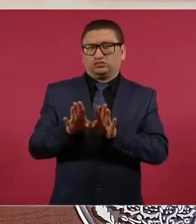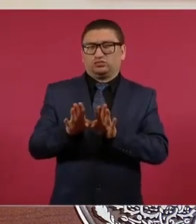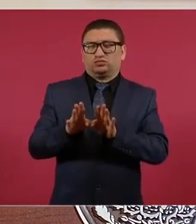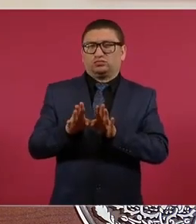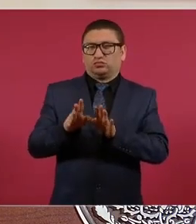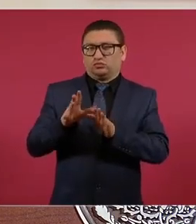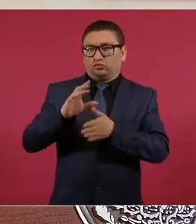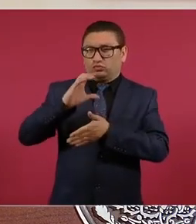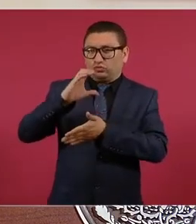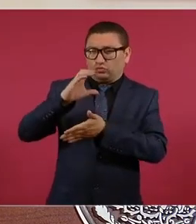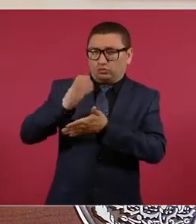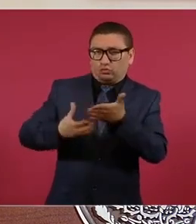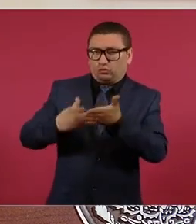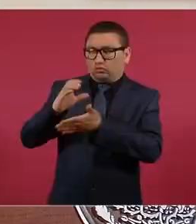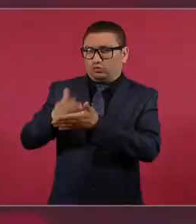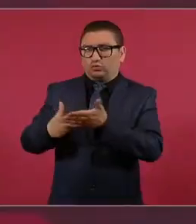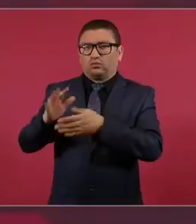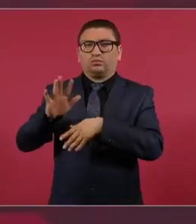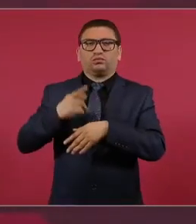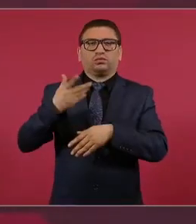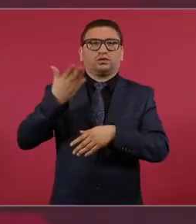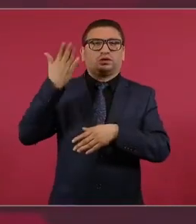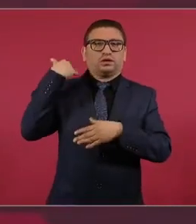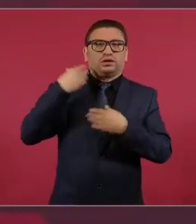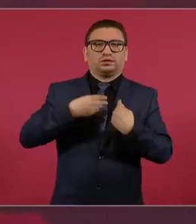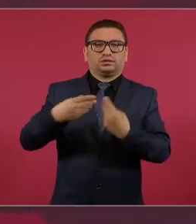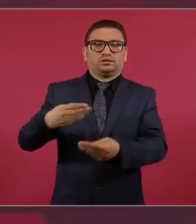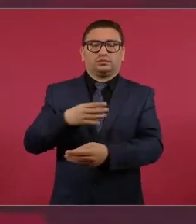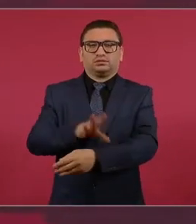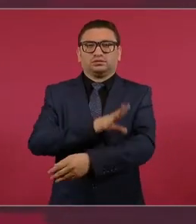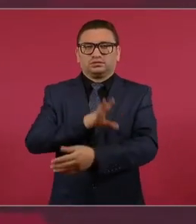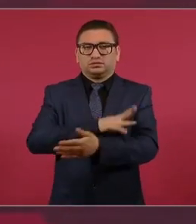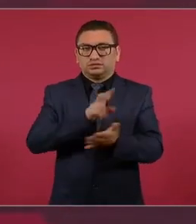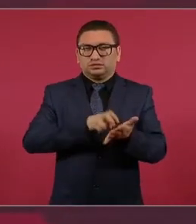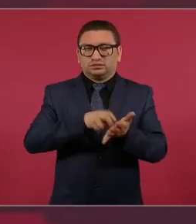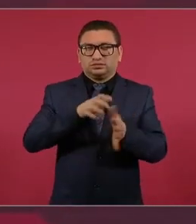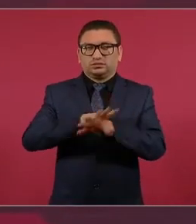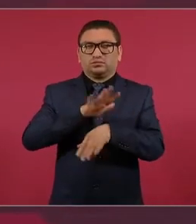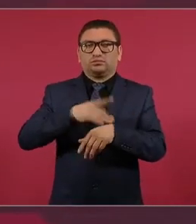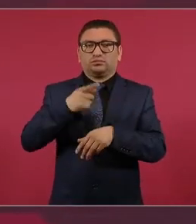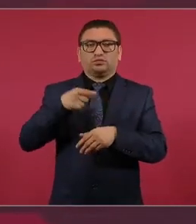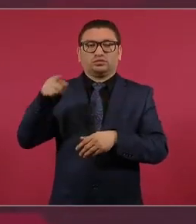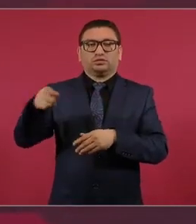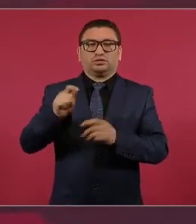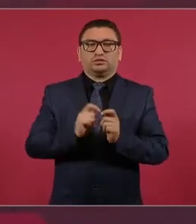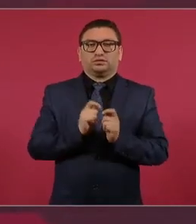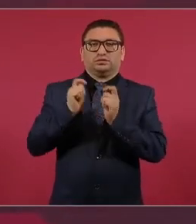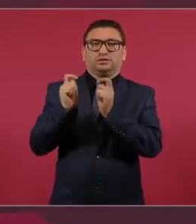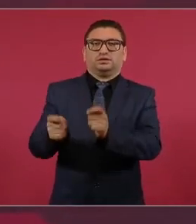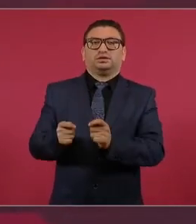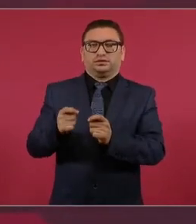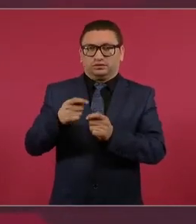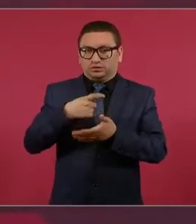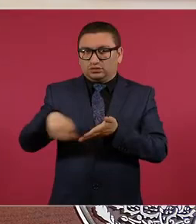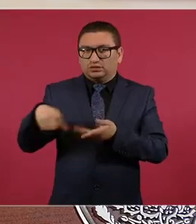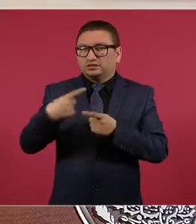un contrato de los que se dieron cuando la reforma energética porque queda en manos de